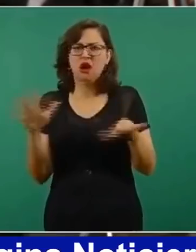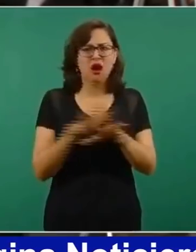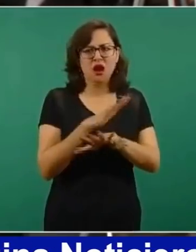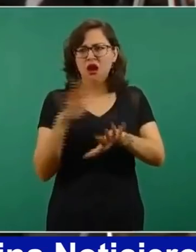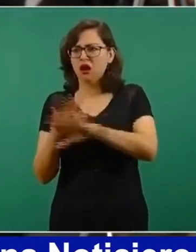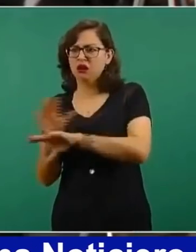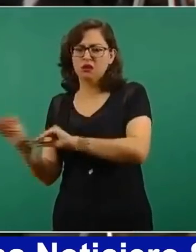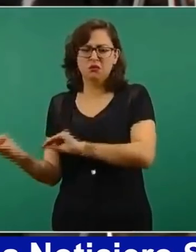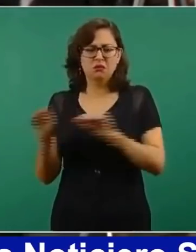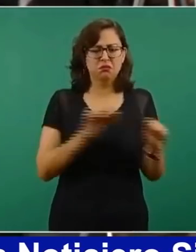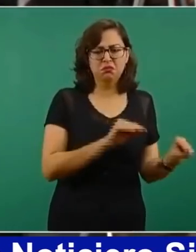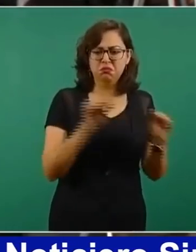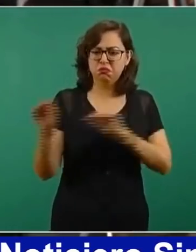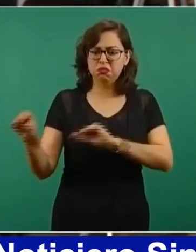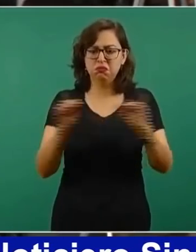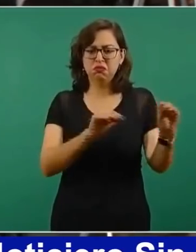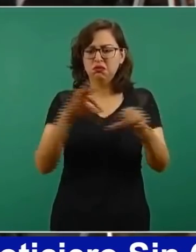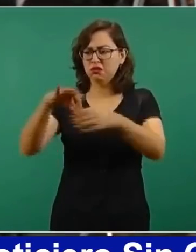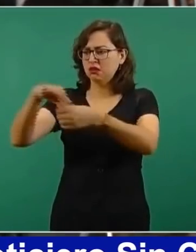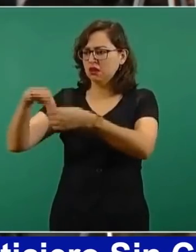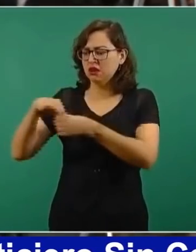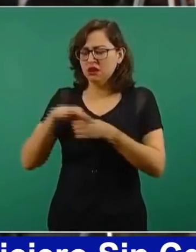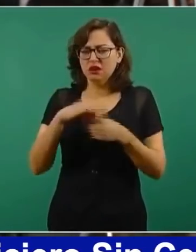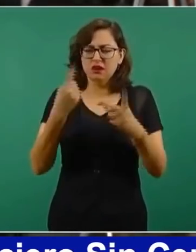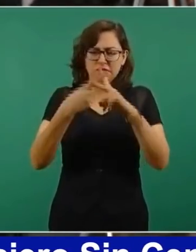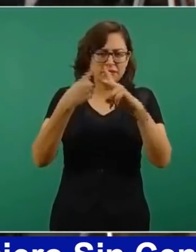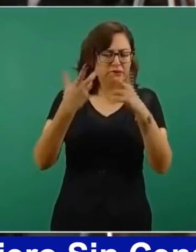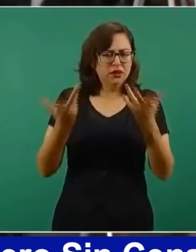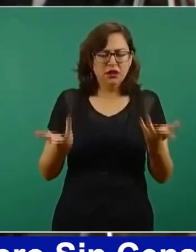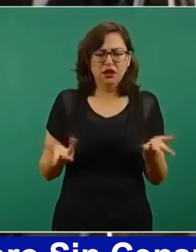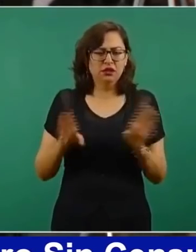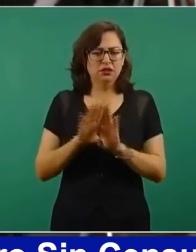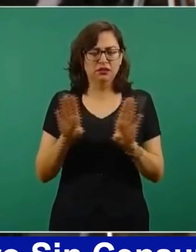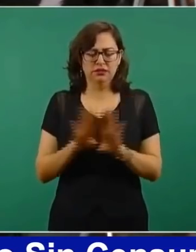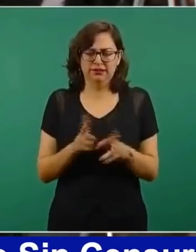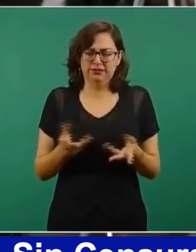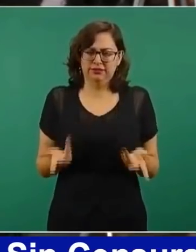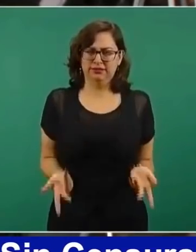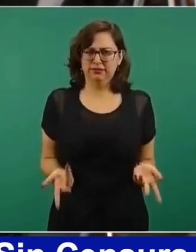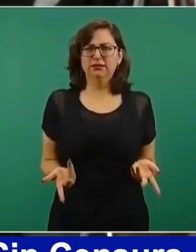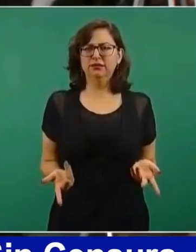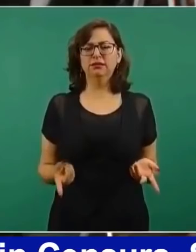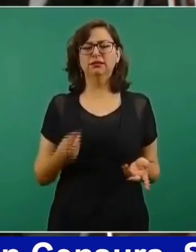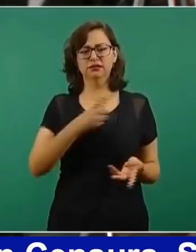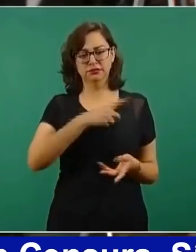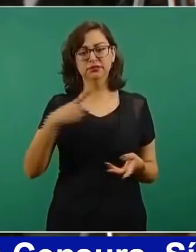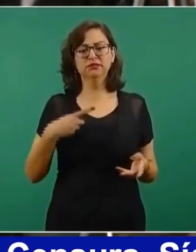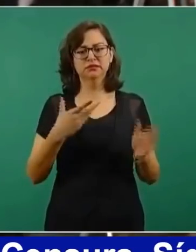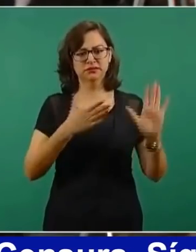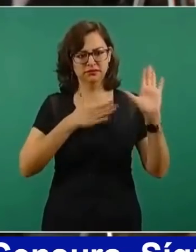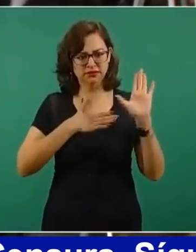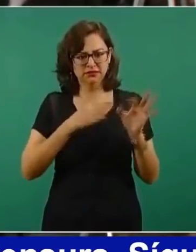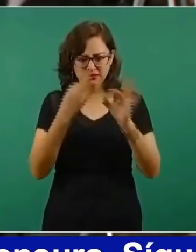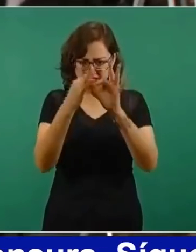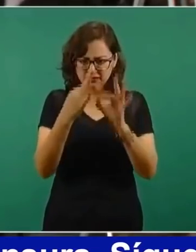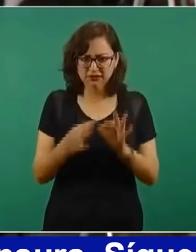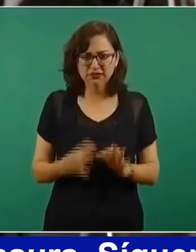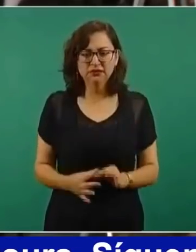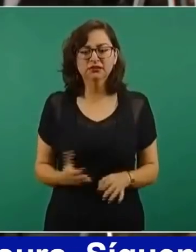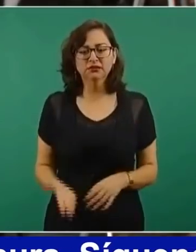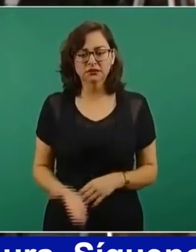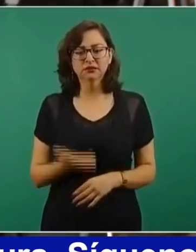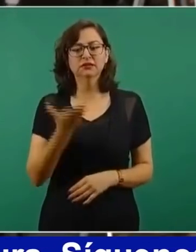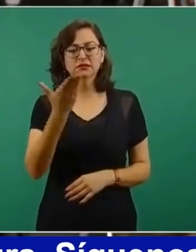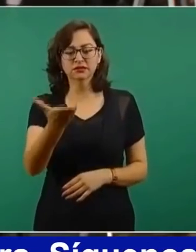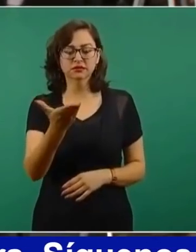fueran monedas de cambio. Creo que debe de haber un compromiso con los partidos y le pregunto a usted cuál considera que